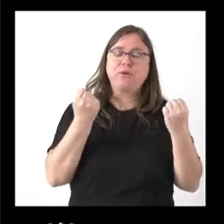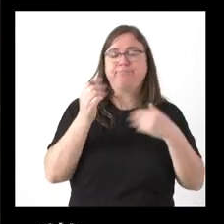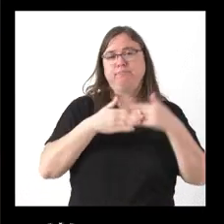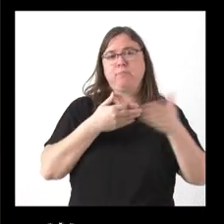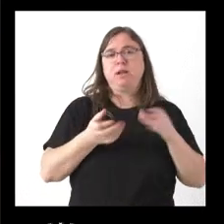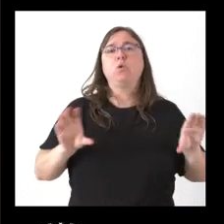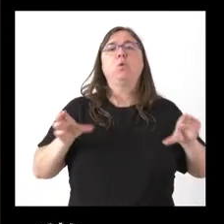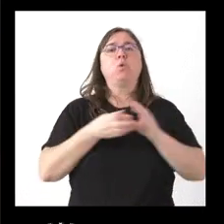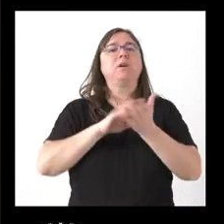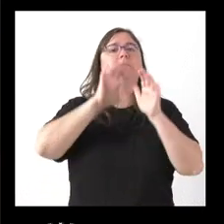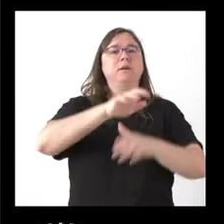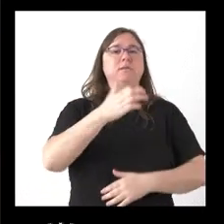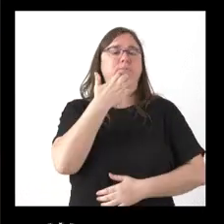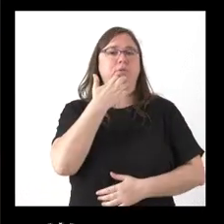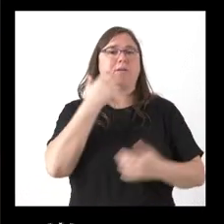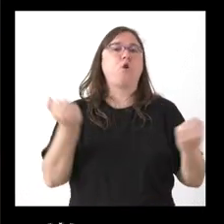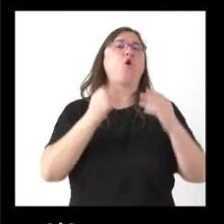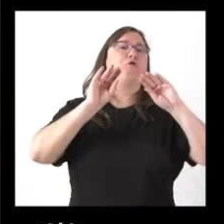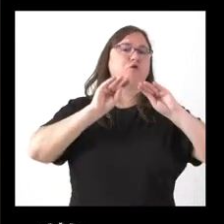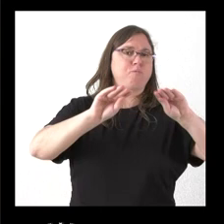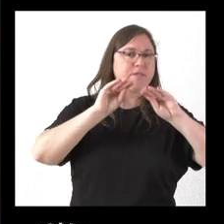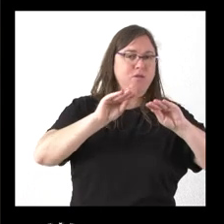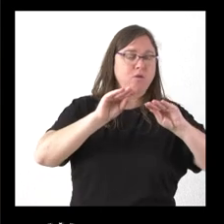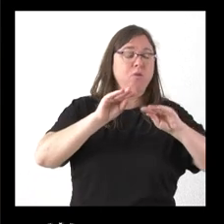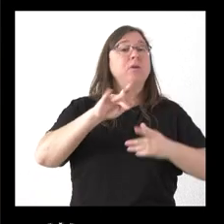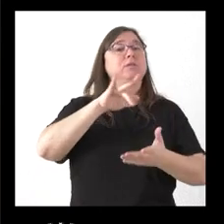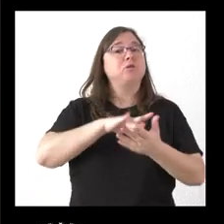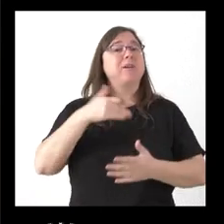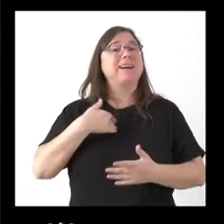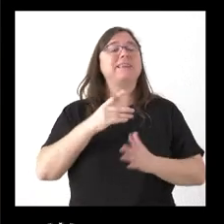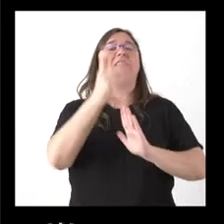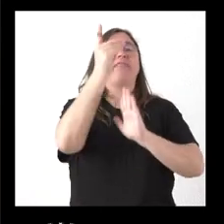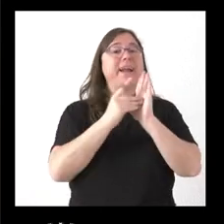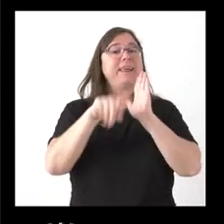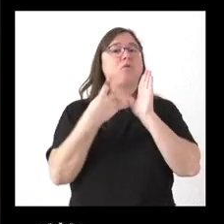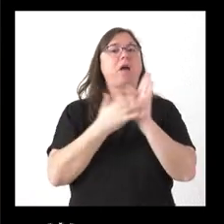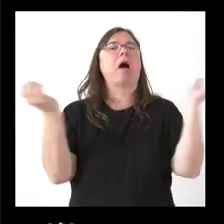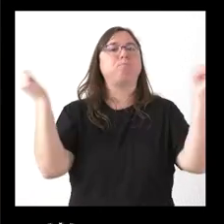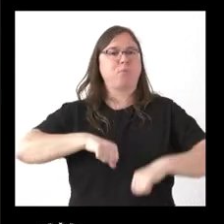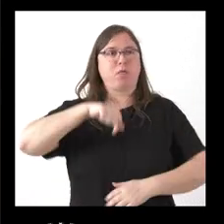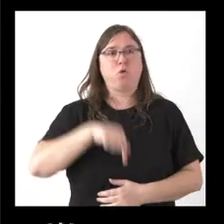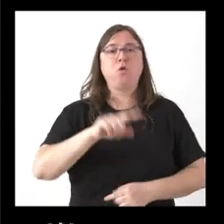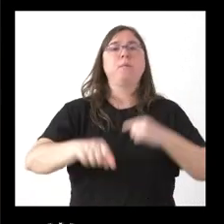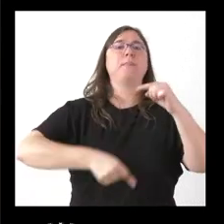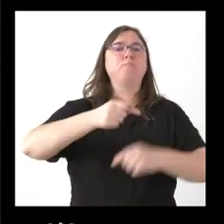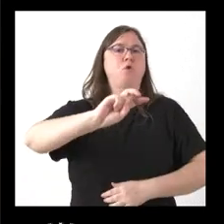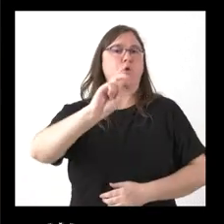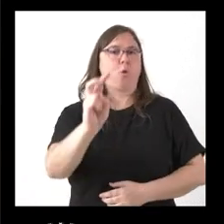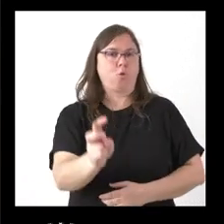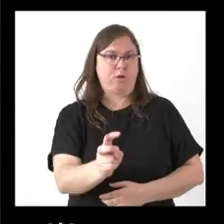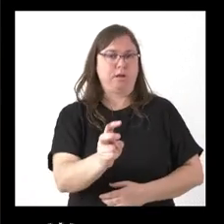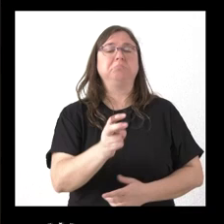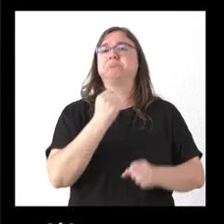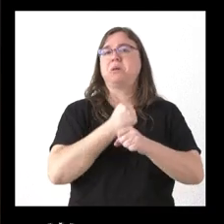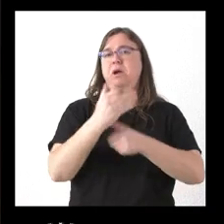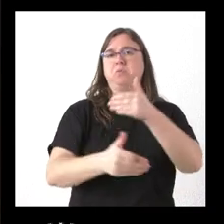Castilla y león entre ellas las acciones normativas una de las cuales es el decreto ley que hoy hemos aprobado y que sigue a en el que